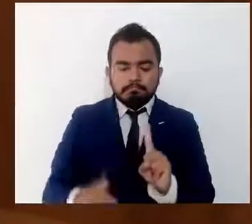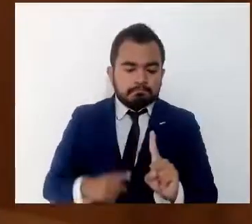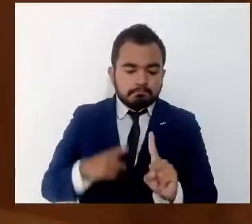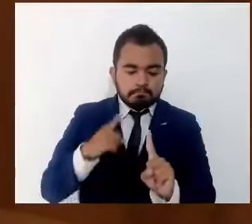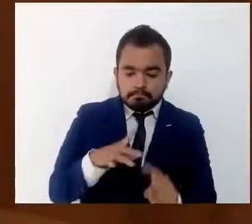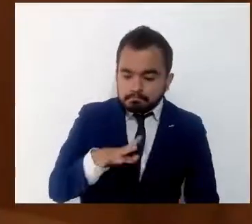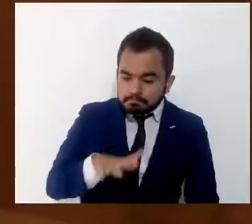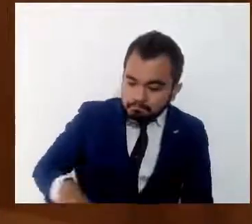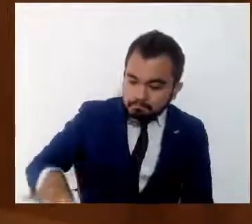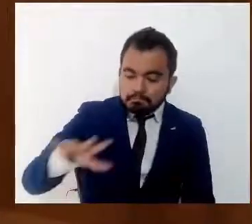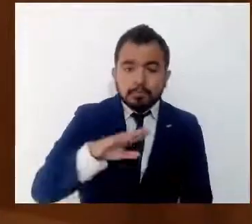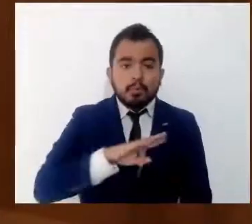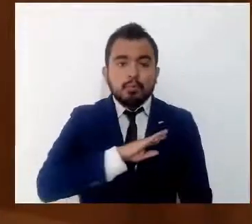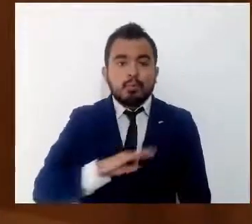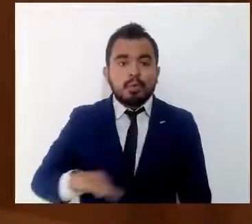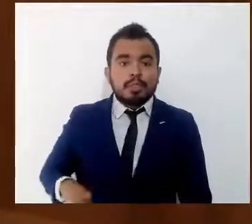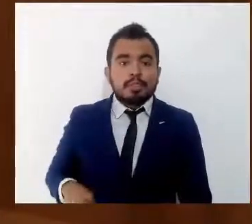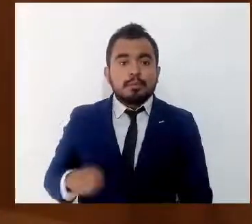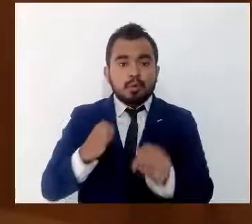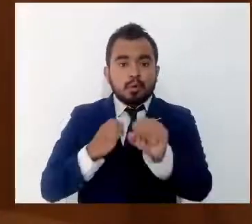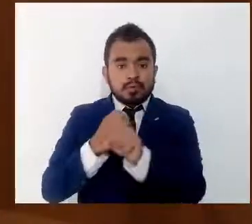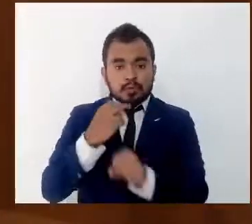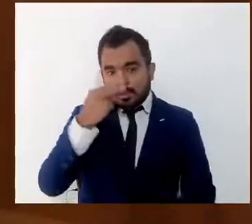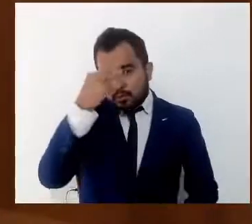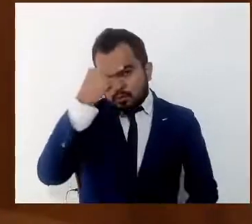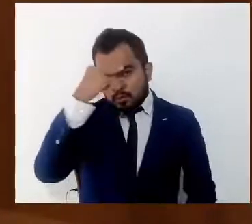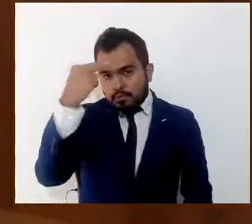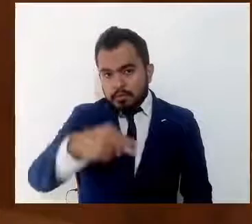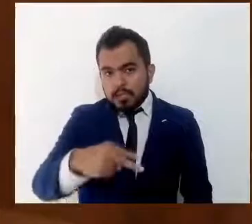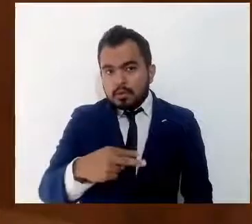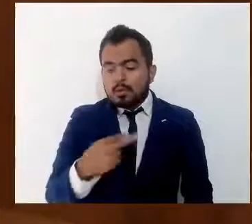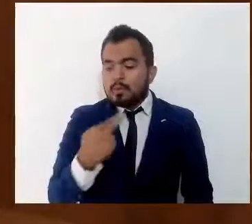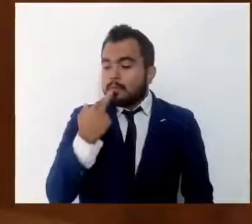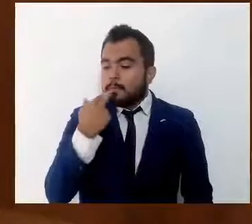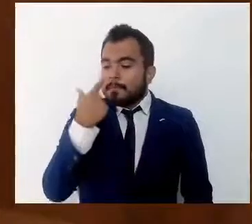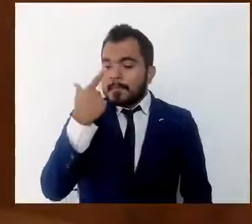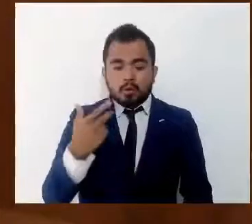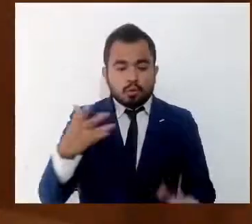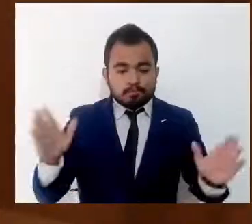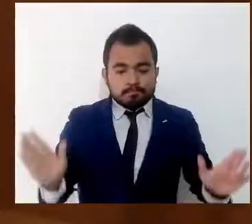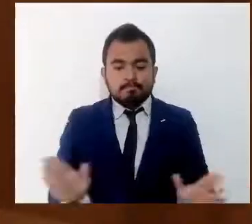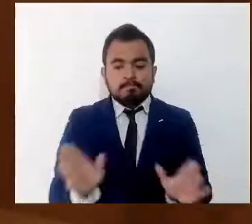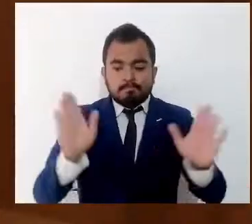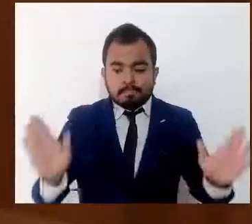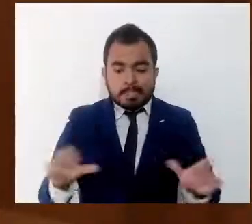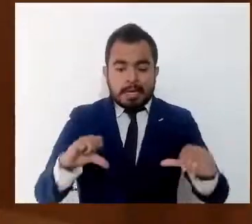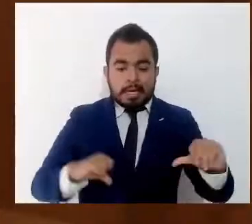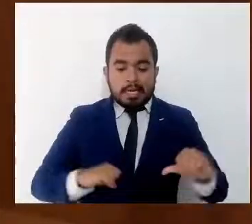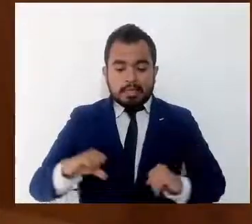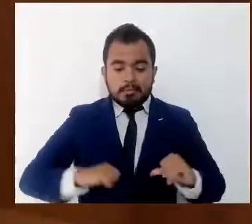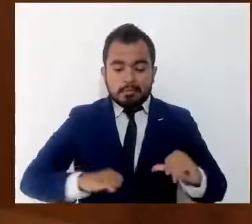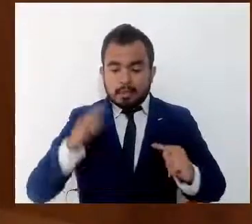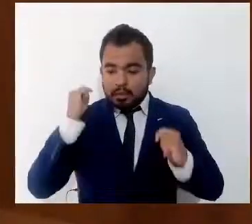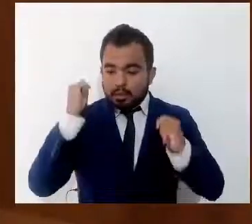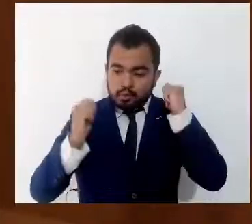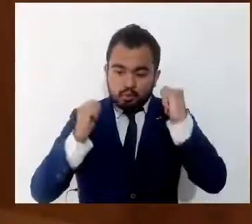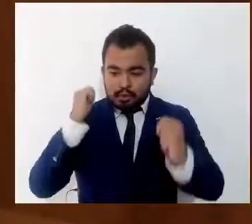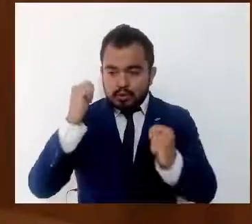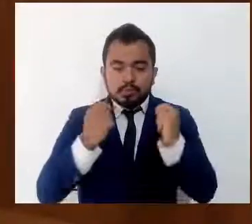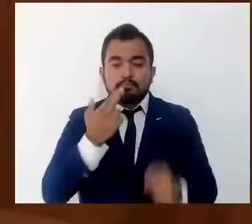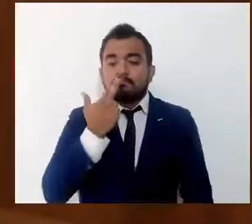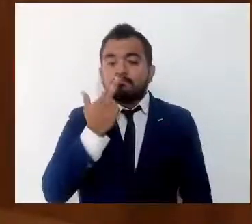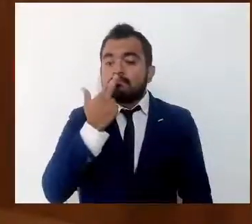puedan dar más impulso a las actividades turísticas y les reditúen en una mejor económica, se